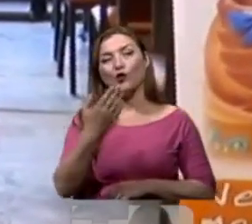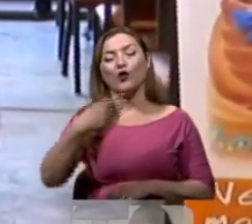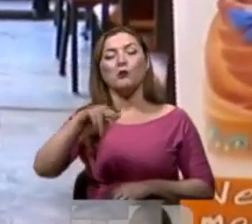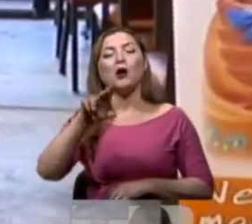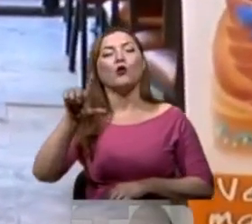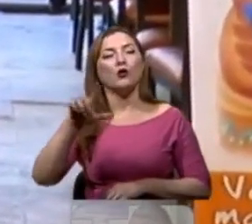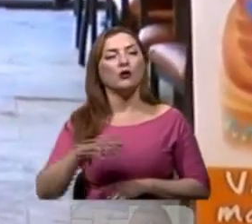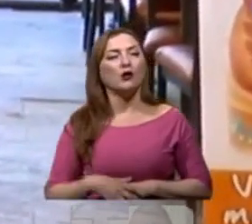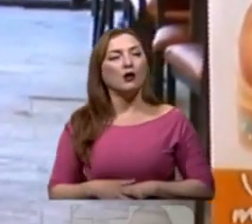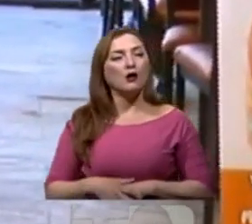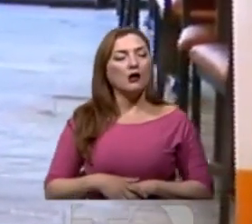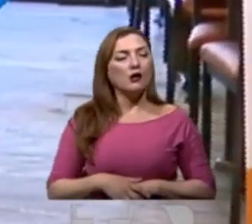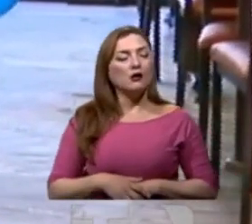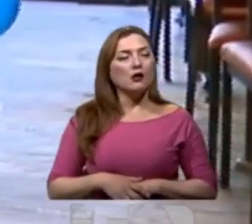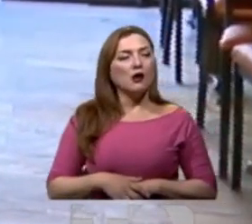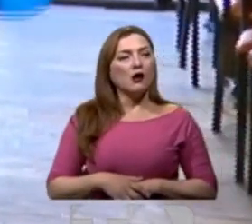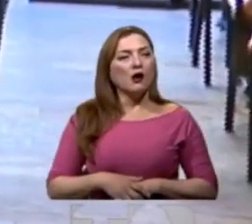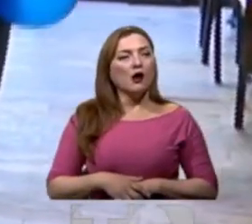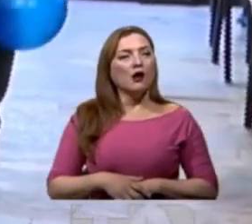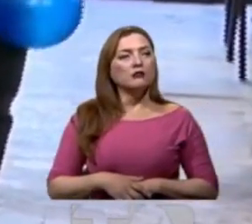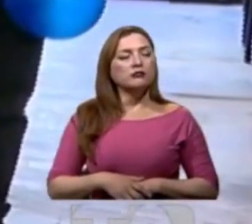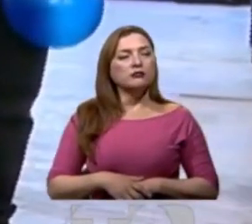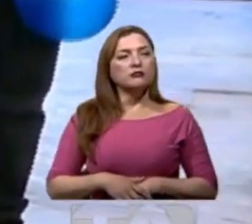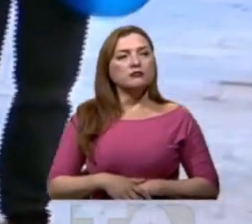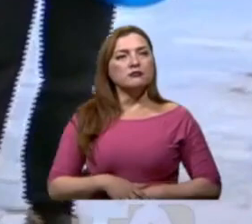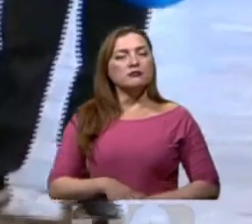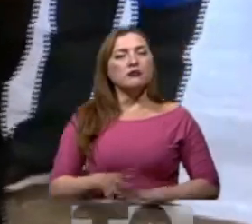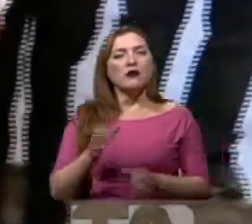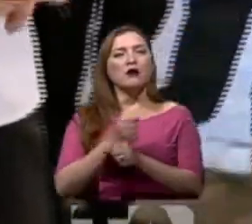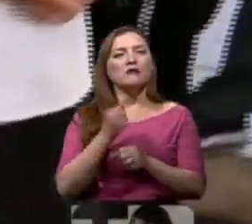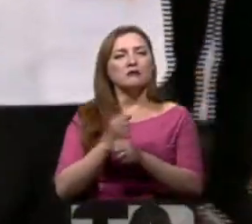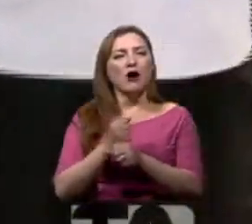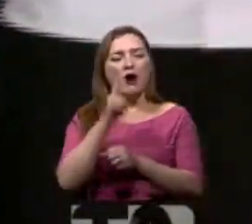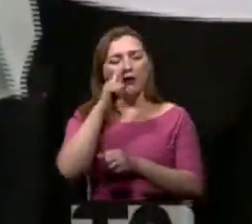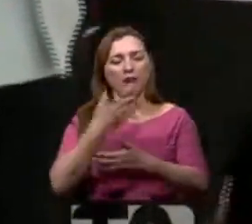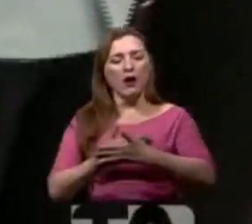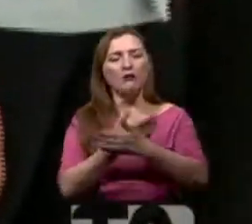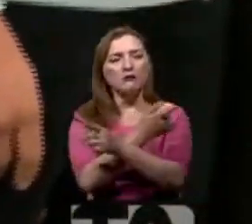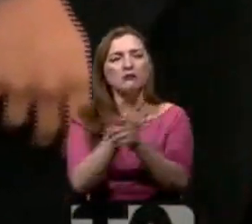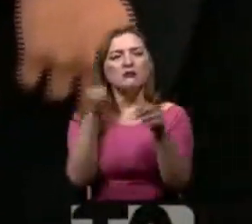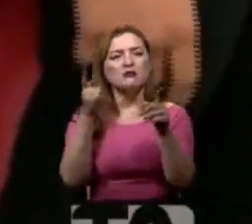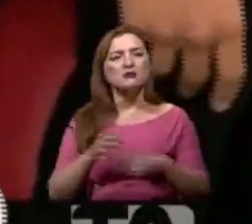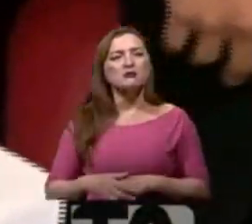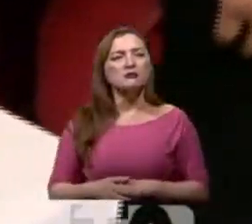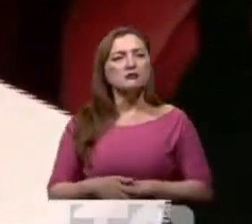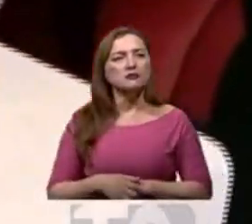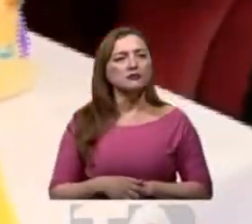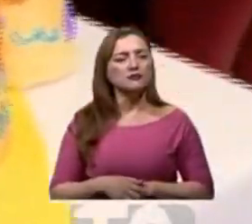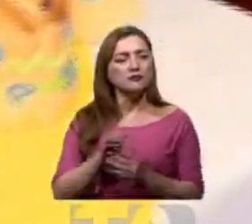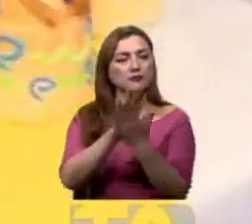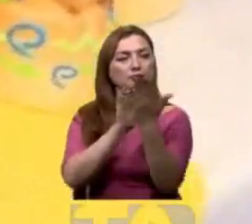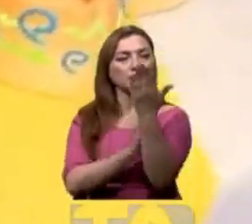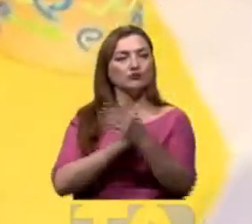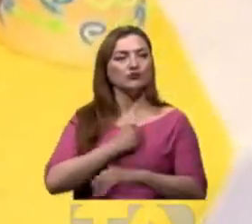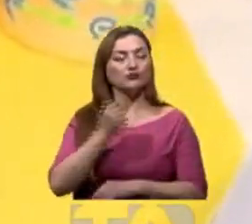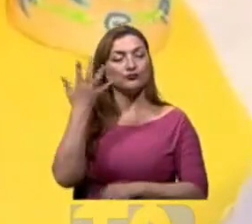nombre. Bueno, para el día de hoy nosotros hemos elaborado una guagua que es un poco diferente a lo demás. Este es un proyecto que nosotros